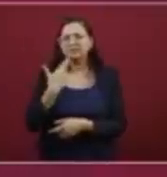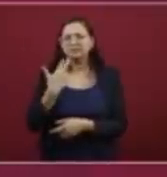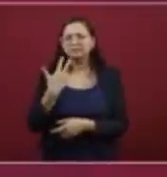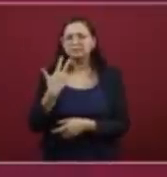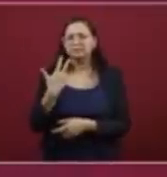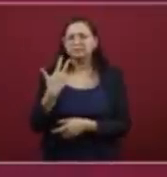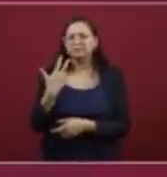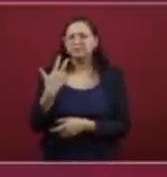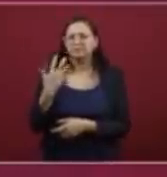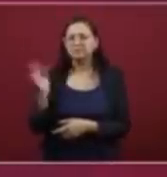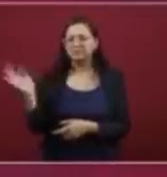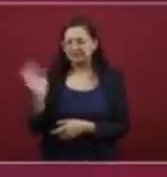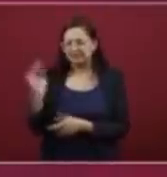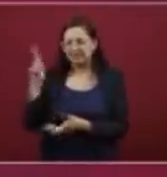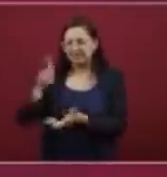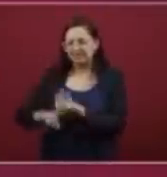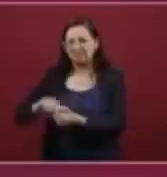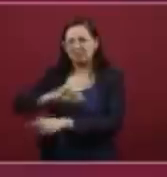propósitos políticos,